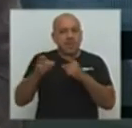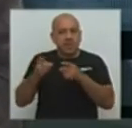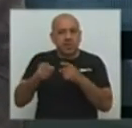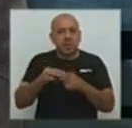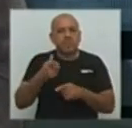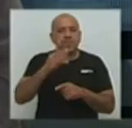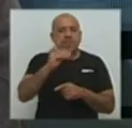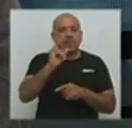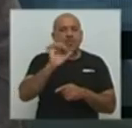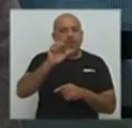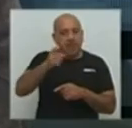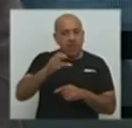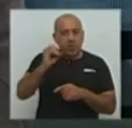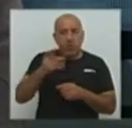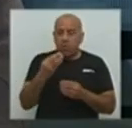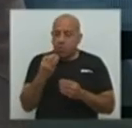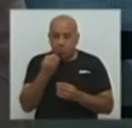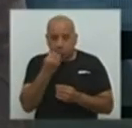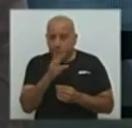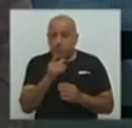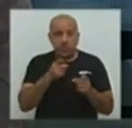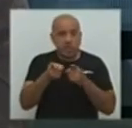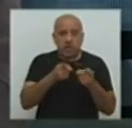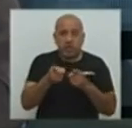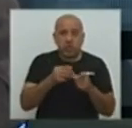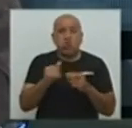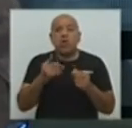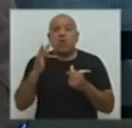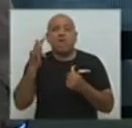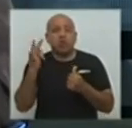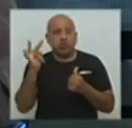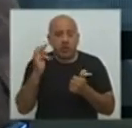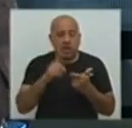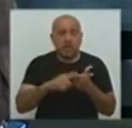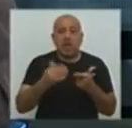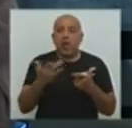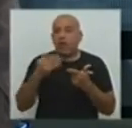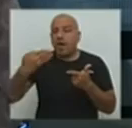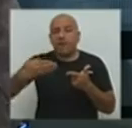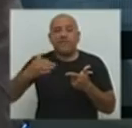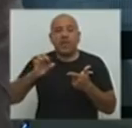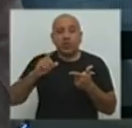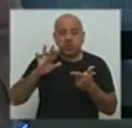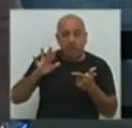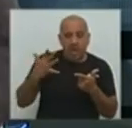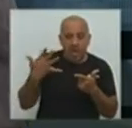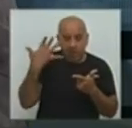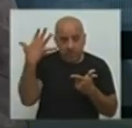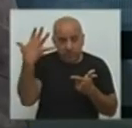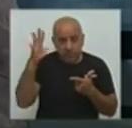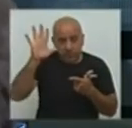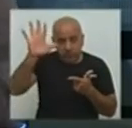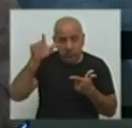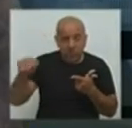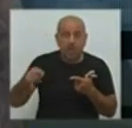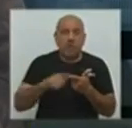técnicos y muy buenos técnicos como es el caso por ejemplo de fossati ahora estaba en coche a paso a goncálves paso paolo montero no es una cantidad de tengo